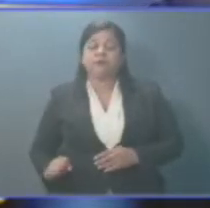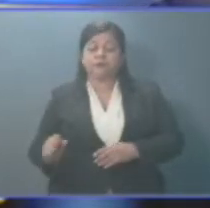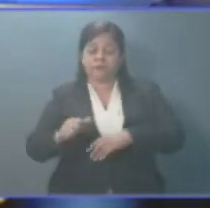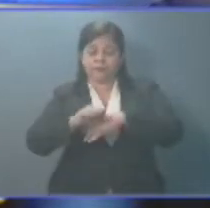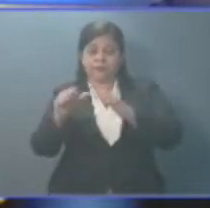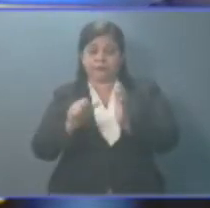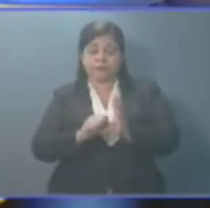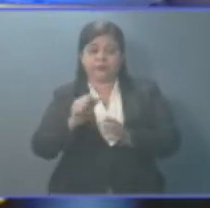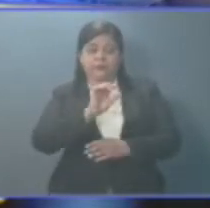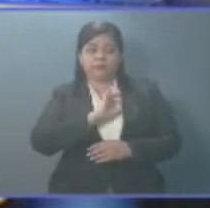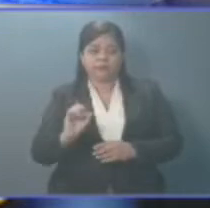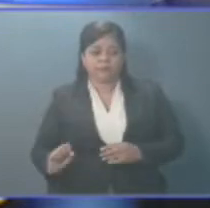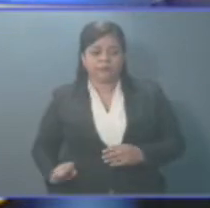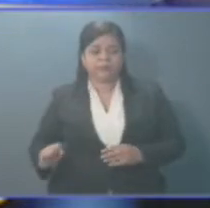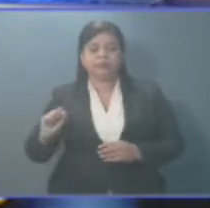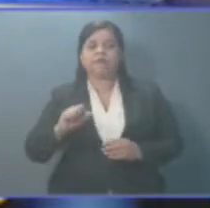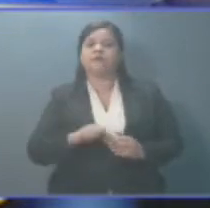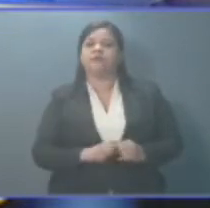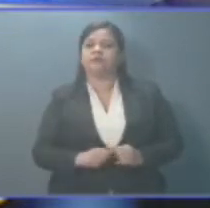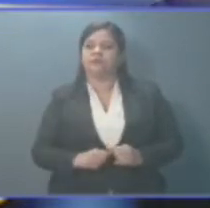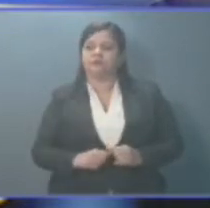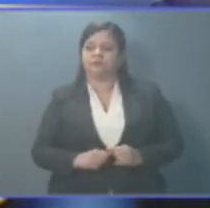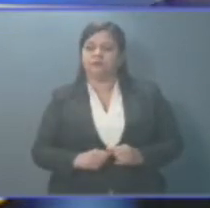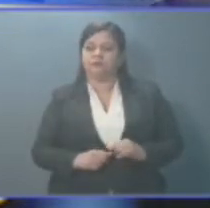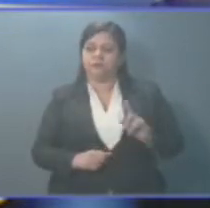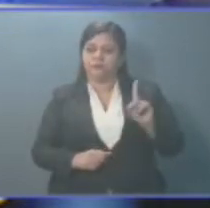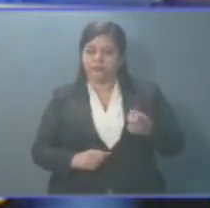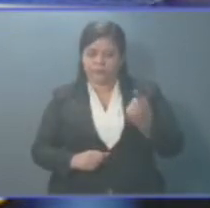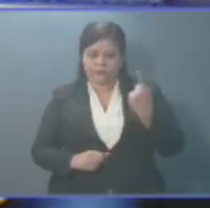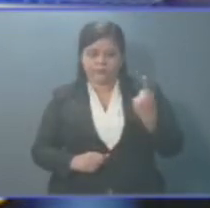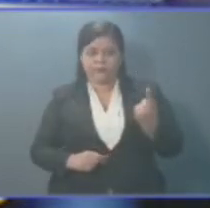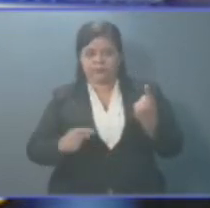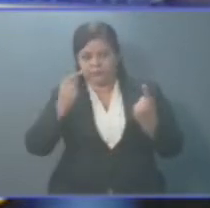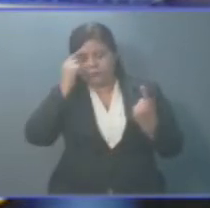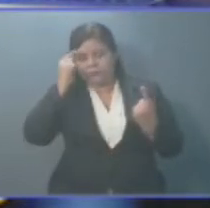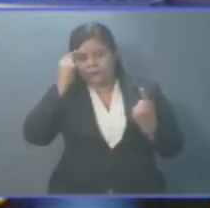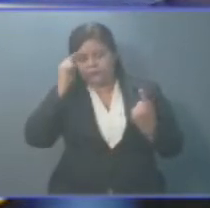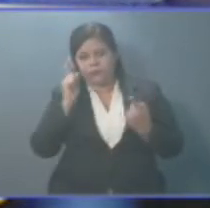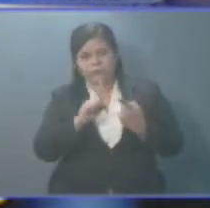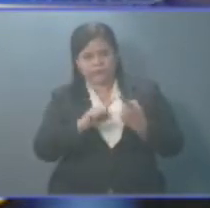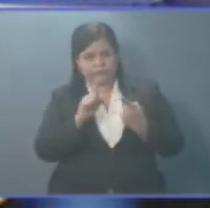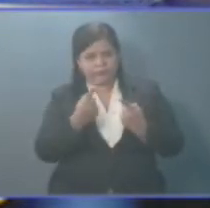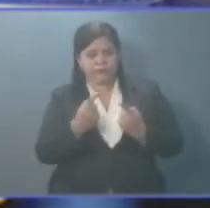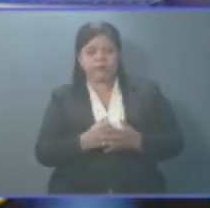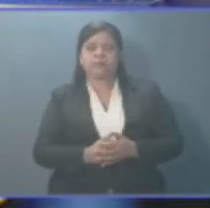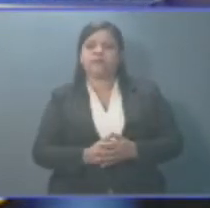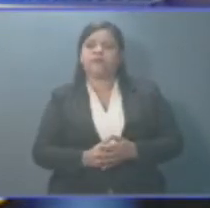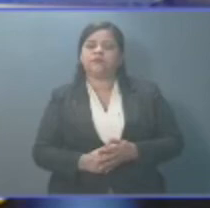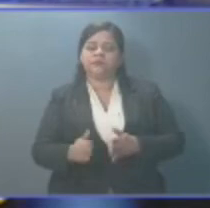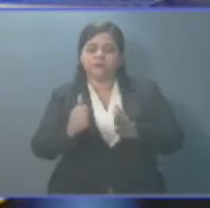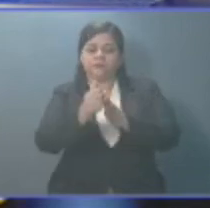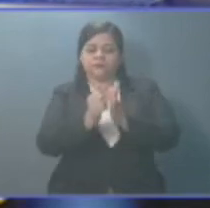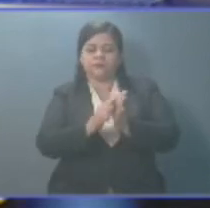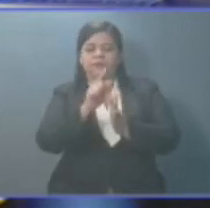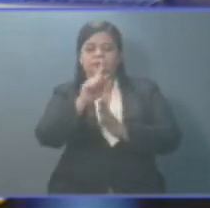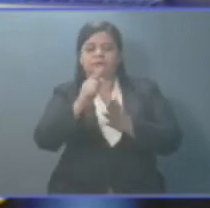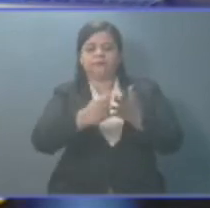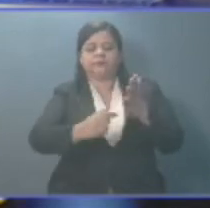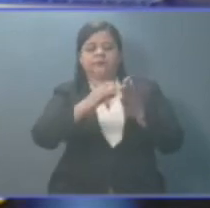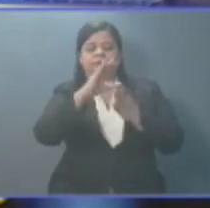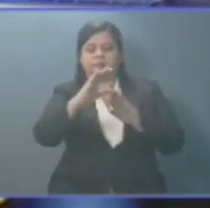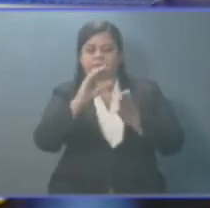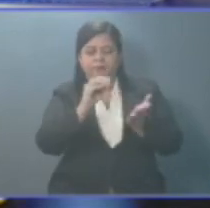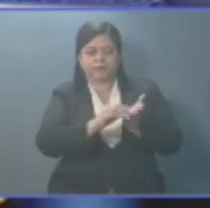Asamblea Legislativa de la República de El Salvador, considerando, primero, que el artículo 1 de la